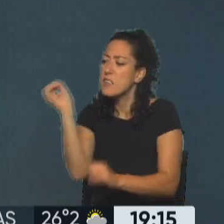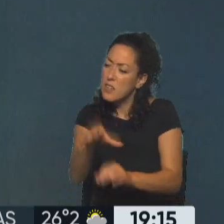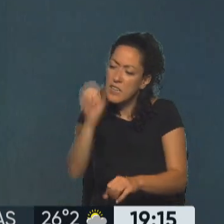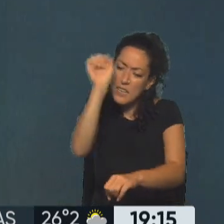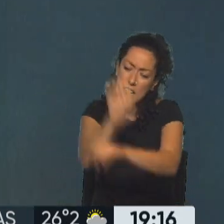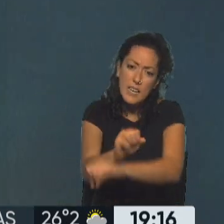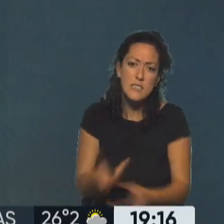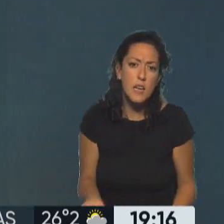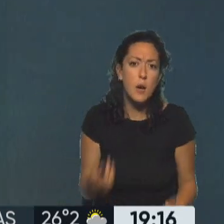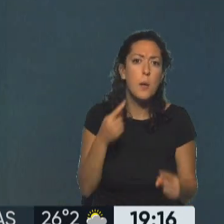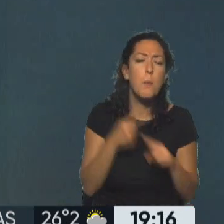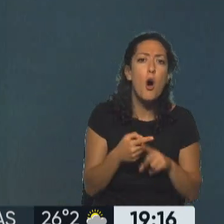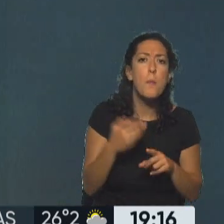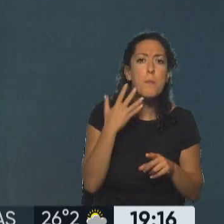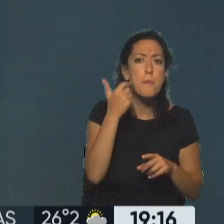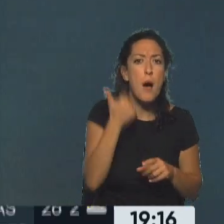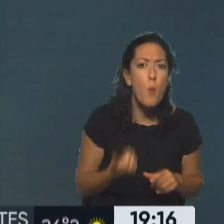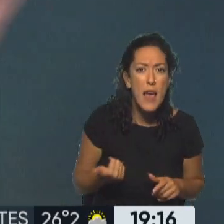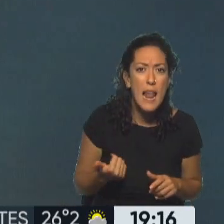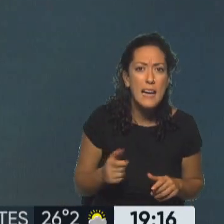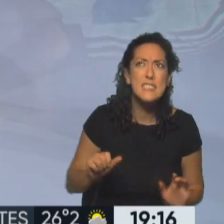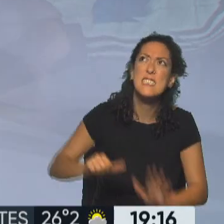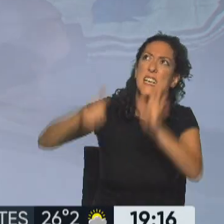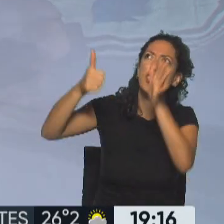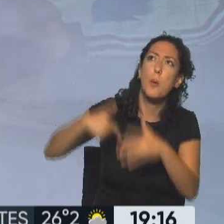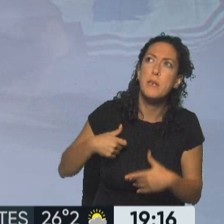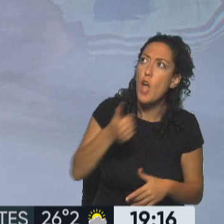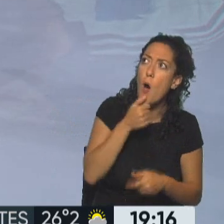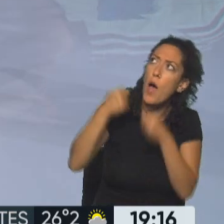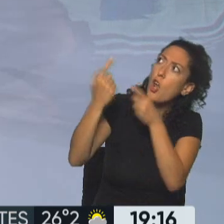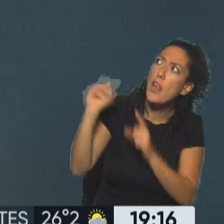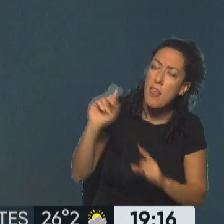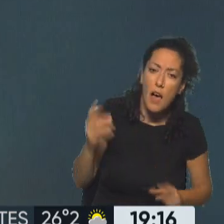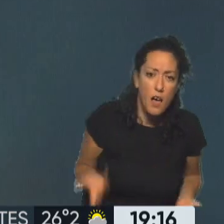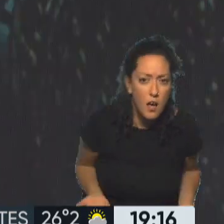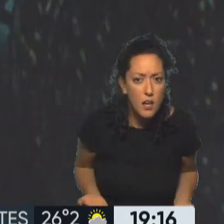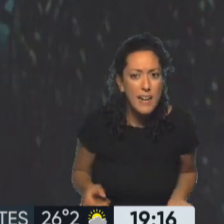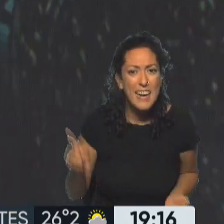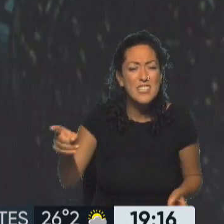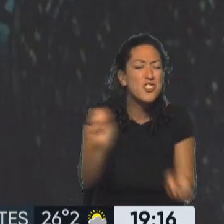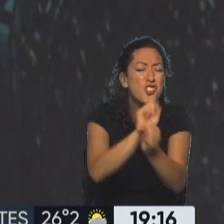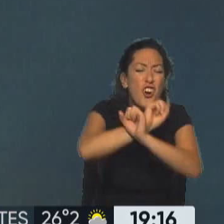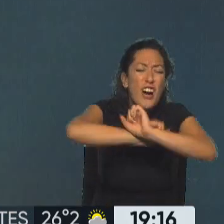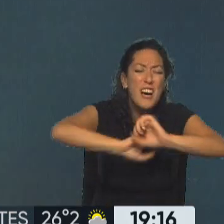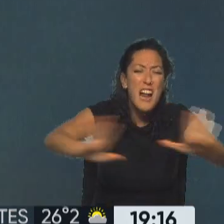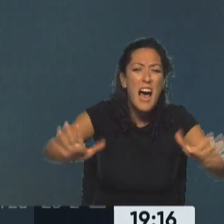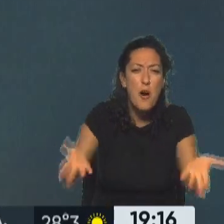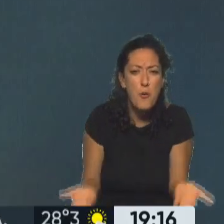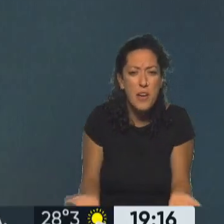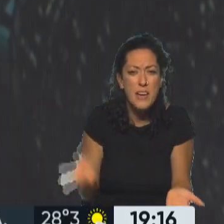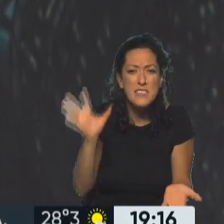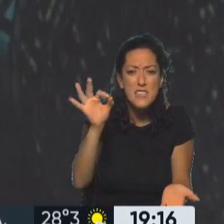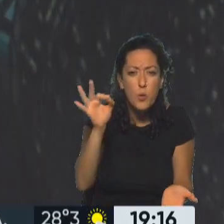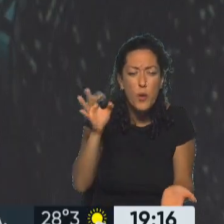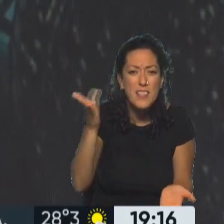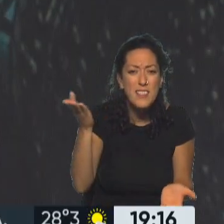de mi abuelita que se quedó en el sexto piso y nadie le da agua. Mira, eso es gravísimo. Es gravísimo. Es gravísimo. ¿Cómo se quedaron y con no sé el 50? Por qué no están